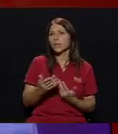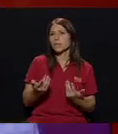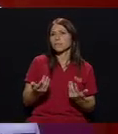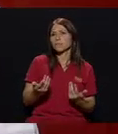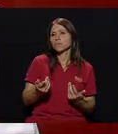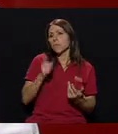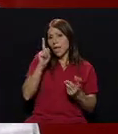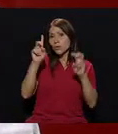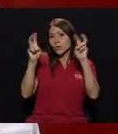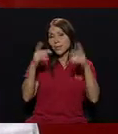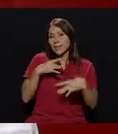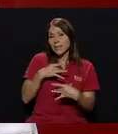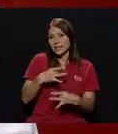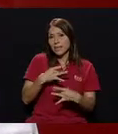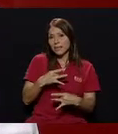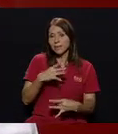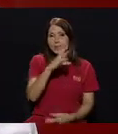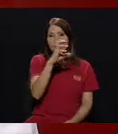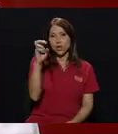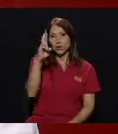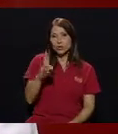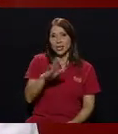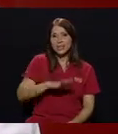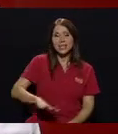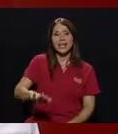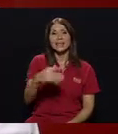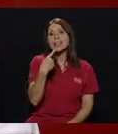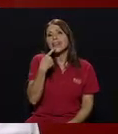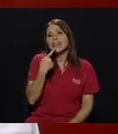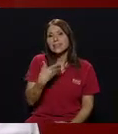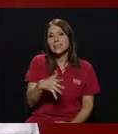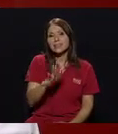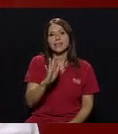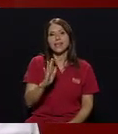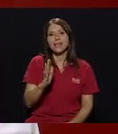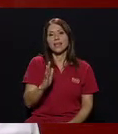hay un tema interesante, que en Costa Rica se dice